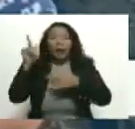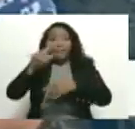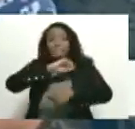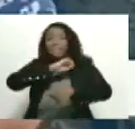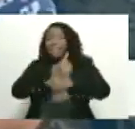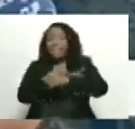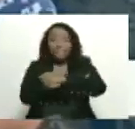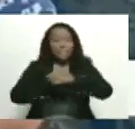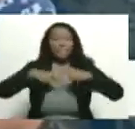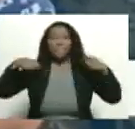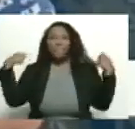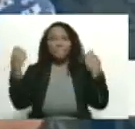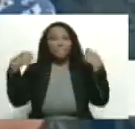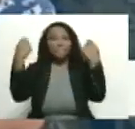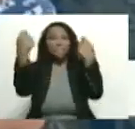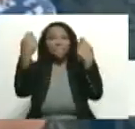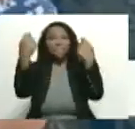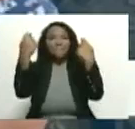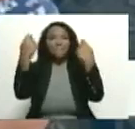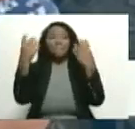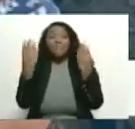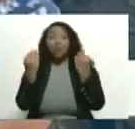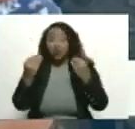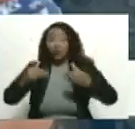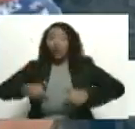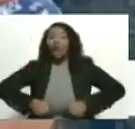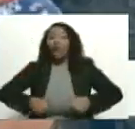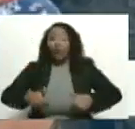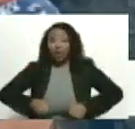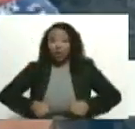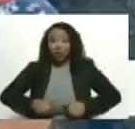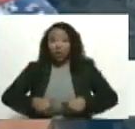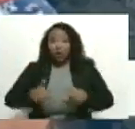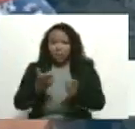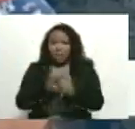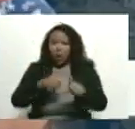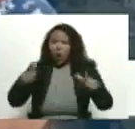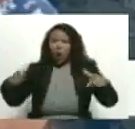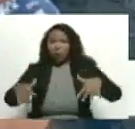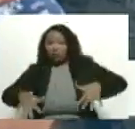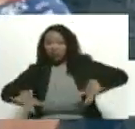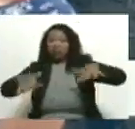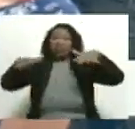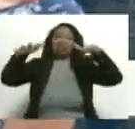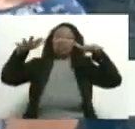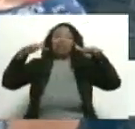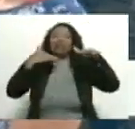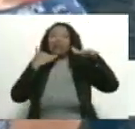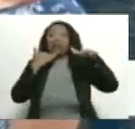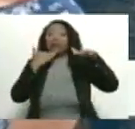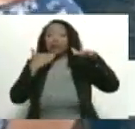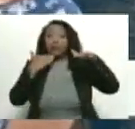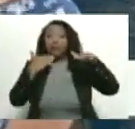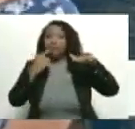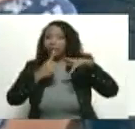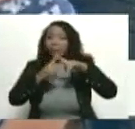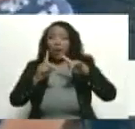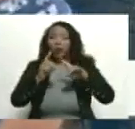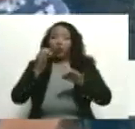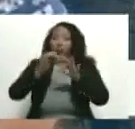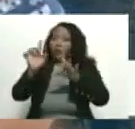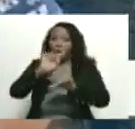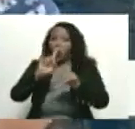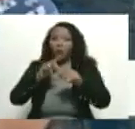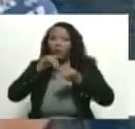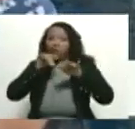Este muro con mucho esfuerzo contuvo la crecida no se desbordó sin embargo aquí en este sector de los